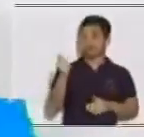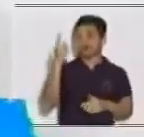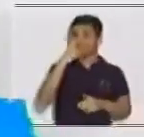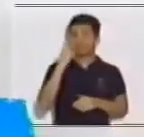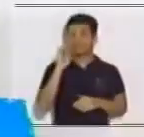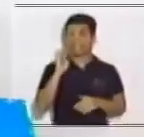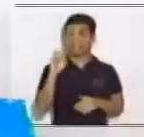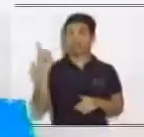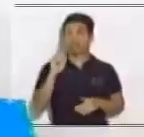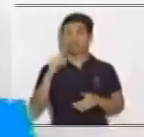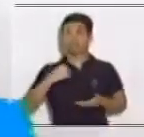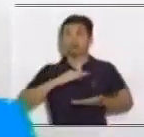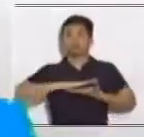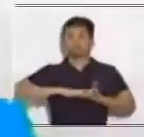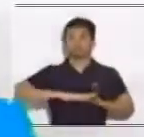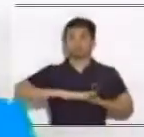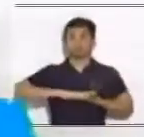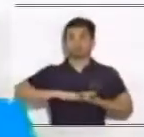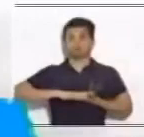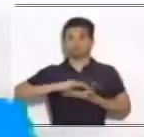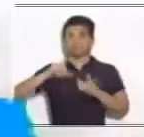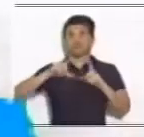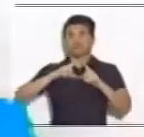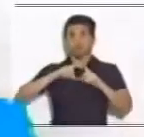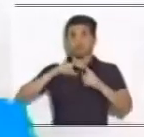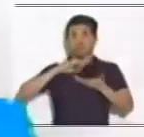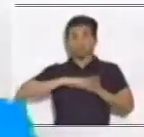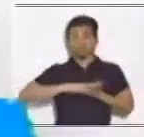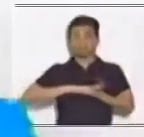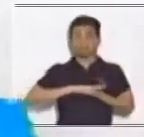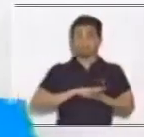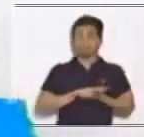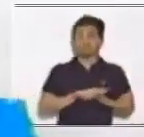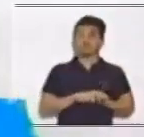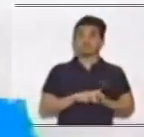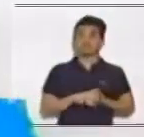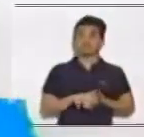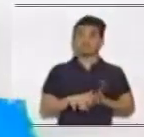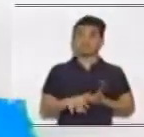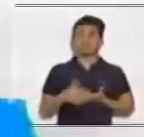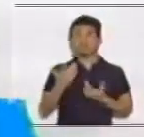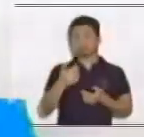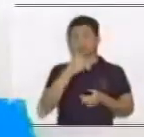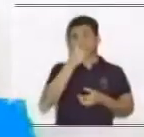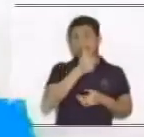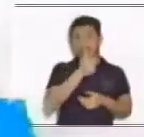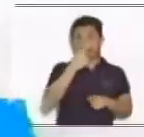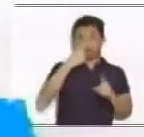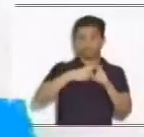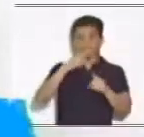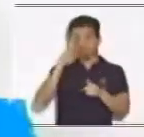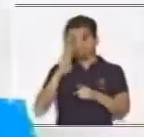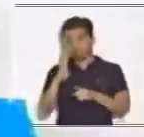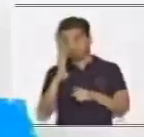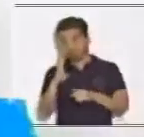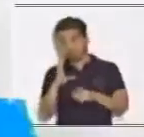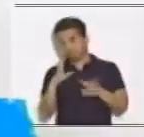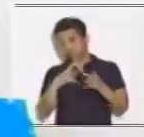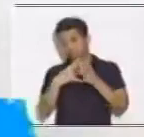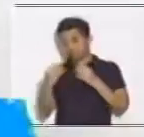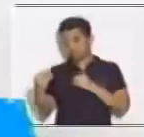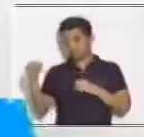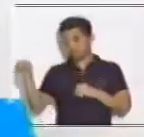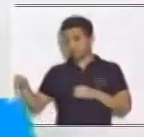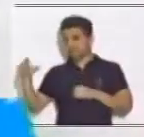Esta es su base. ¿Sí? Su parte más baja. Aquí pónganle B. Y entonces la suma de A con B, aquí le ponen la